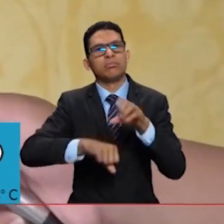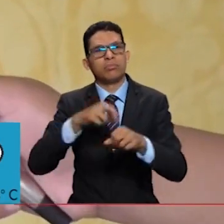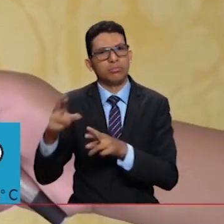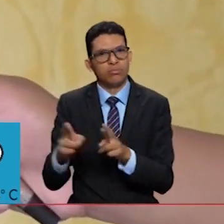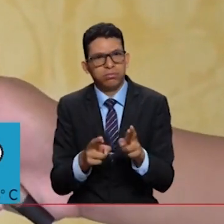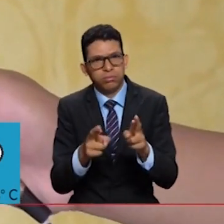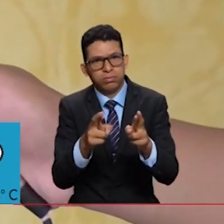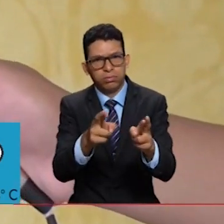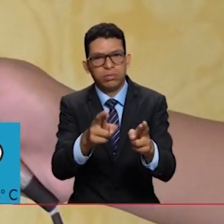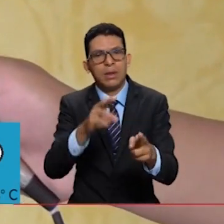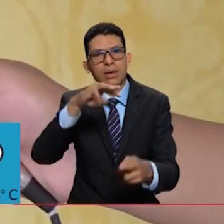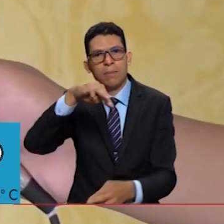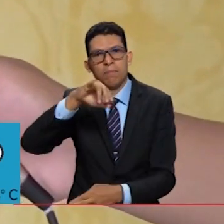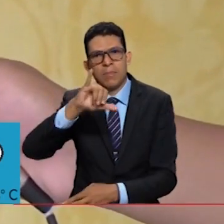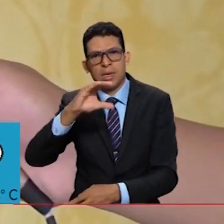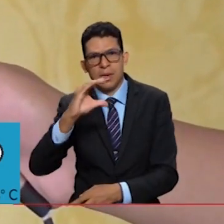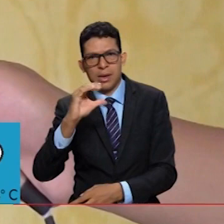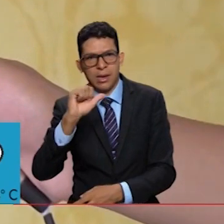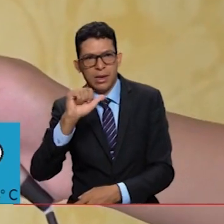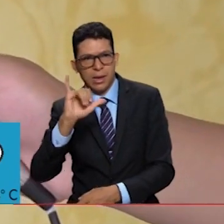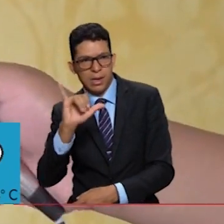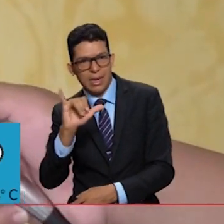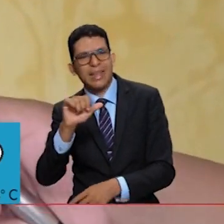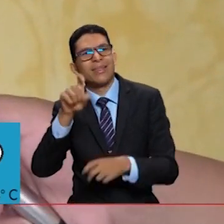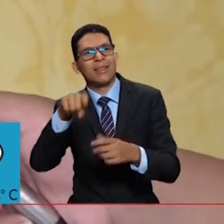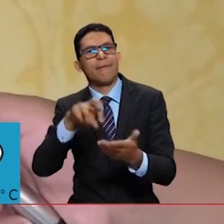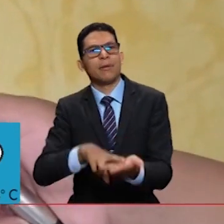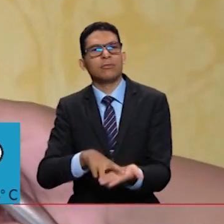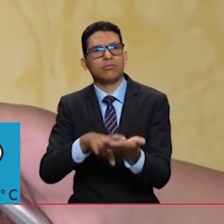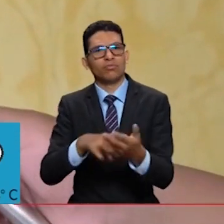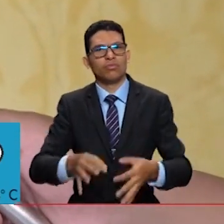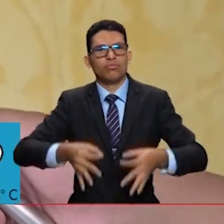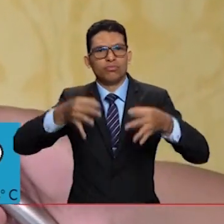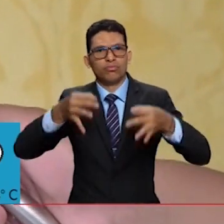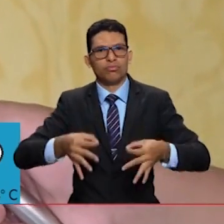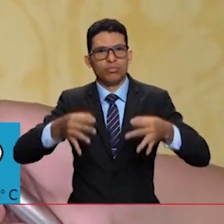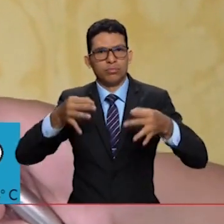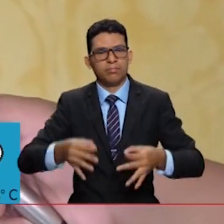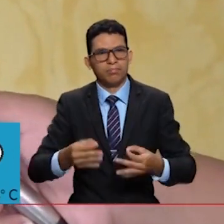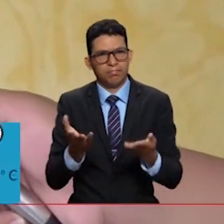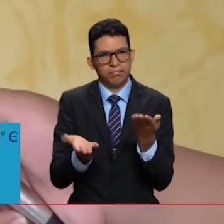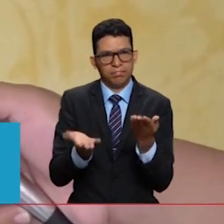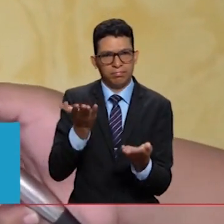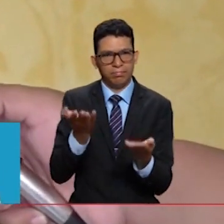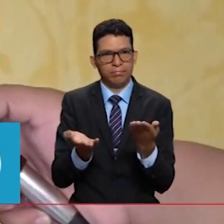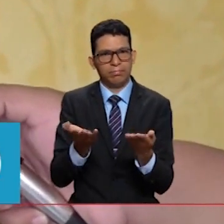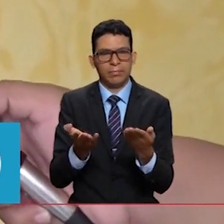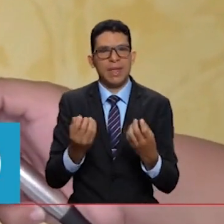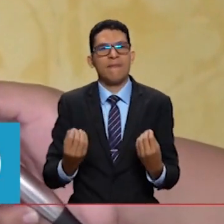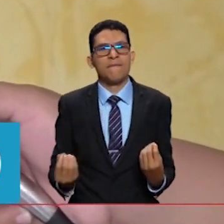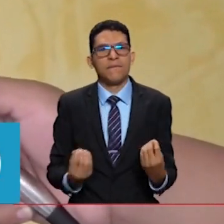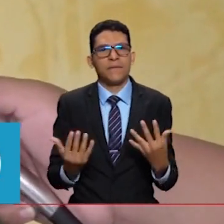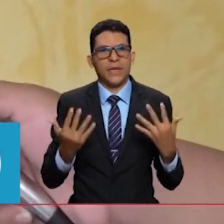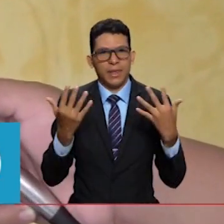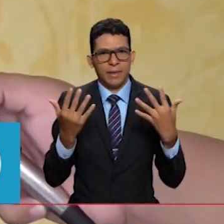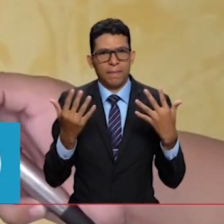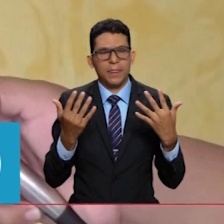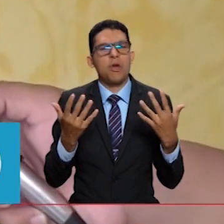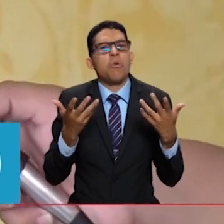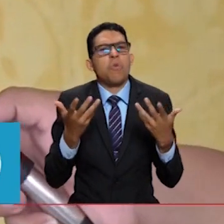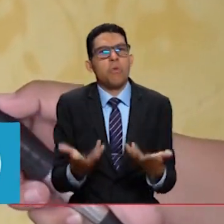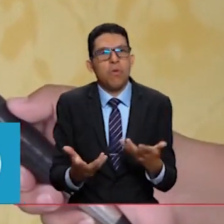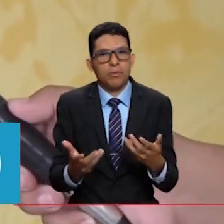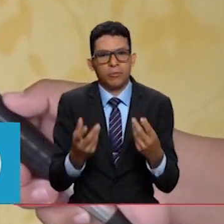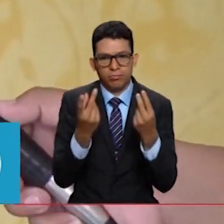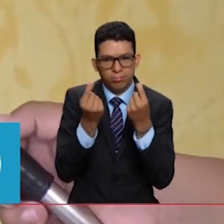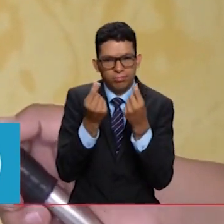micay tenemos que recuperarle la seguridad la estabilidad la vida a través de